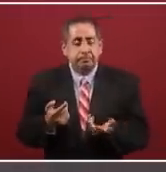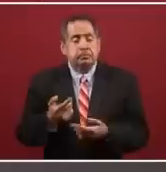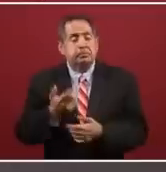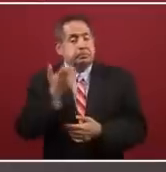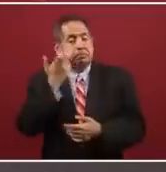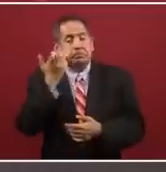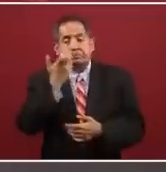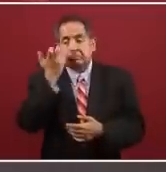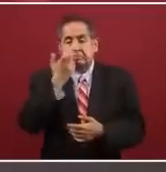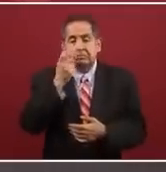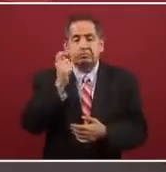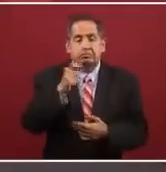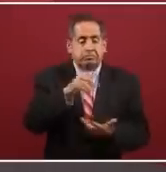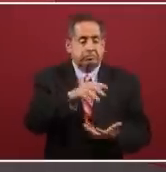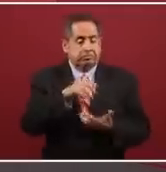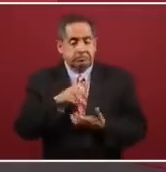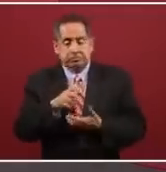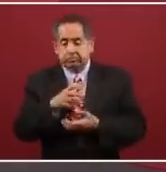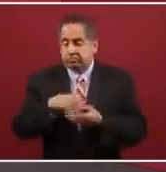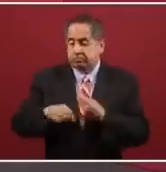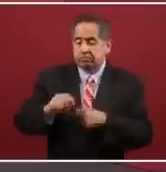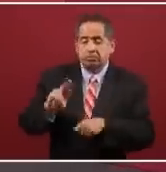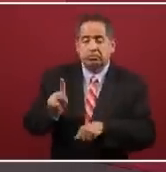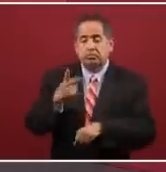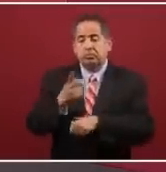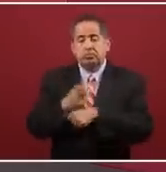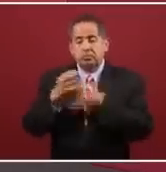supuestamente para entregar publicidad.